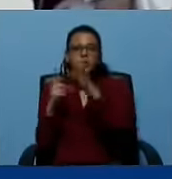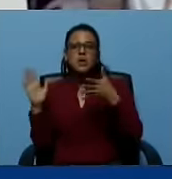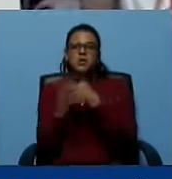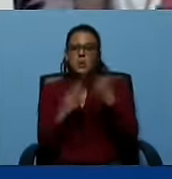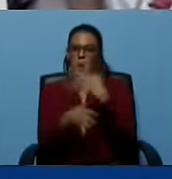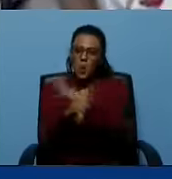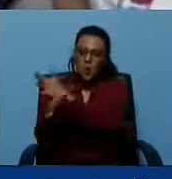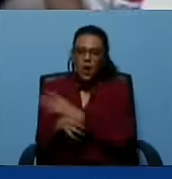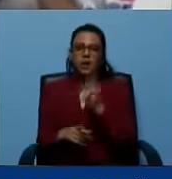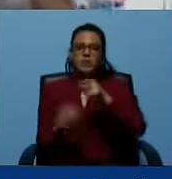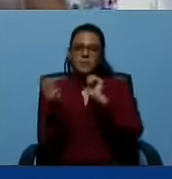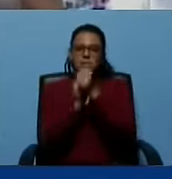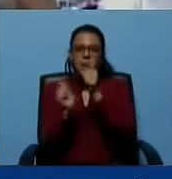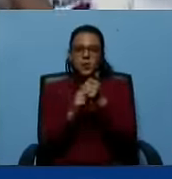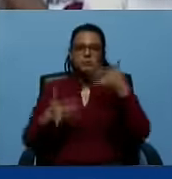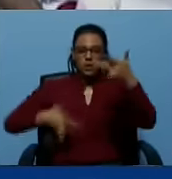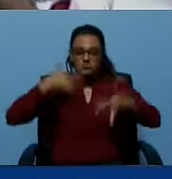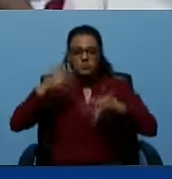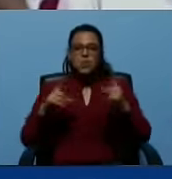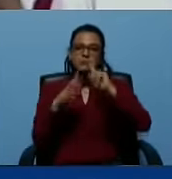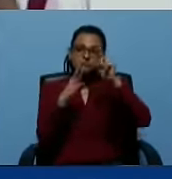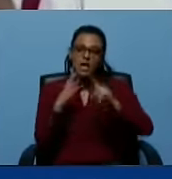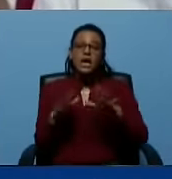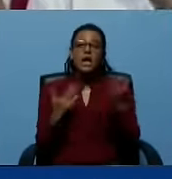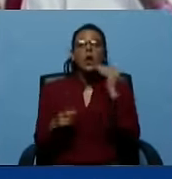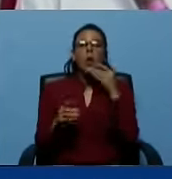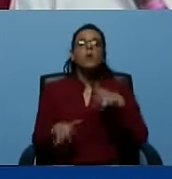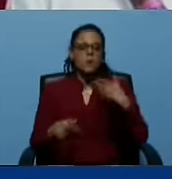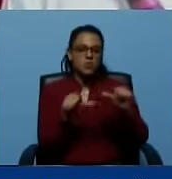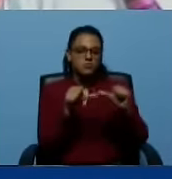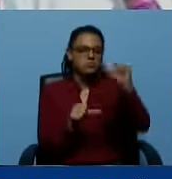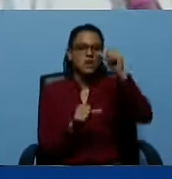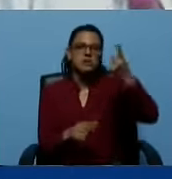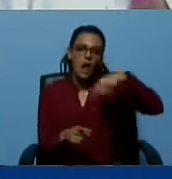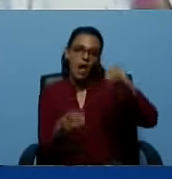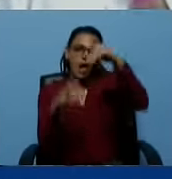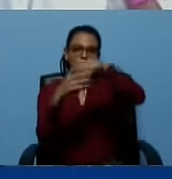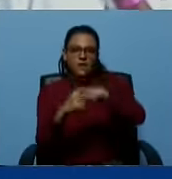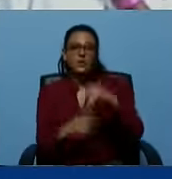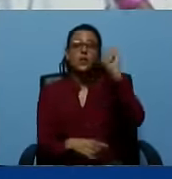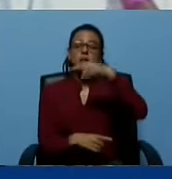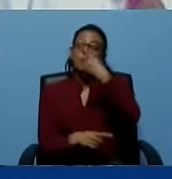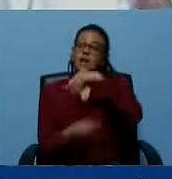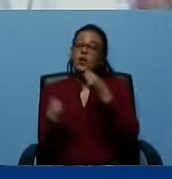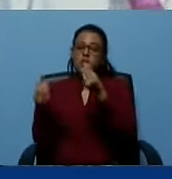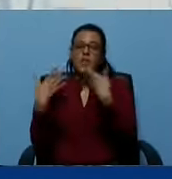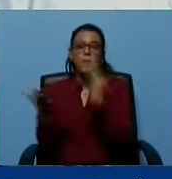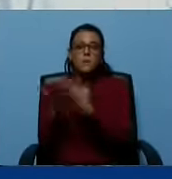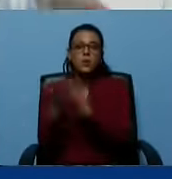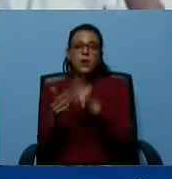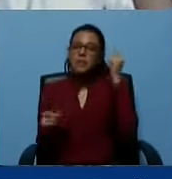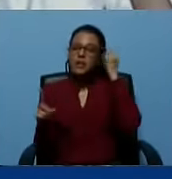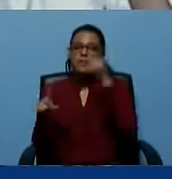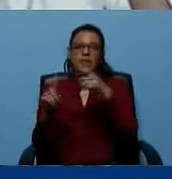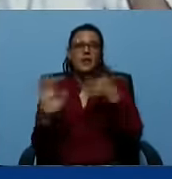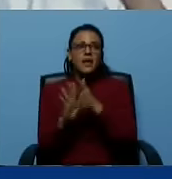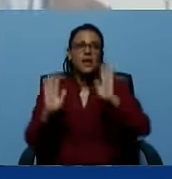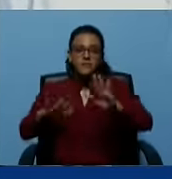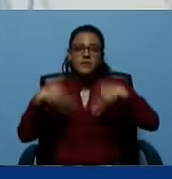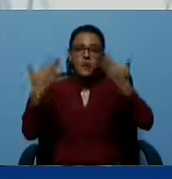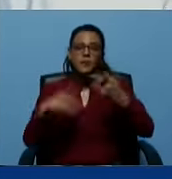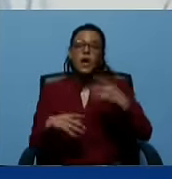deportivas, artísticas que los jóvenes van a desarrollar. Usted nos planteaba en el programa ese día, después, que bueno,